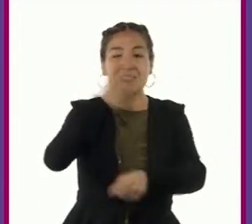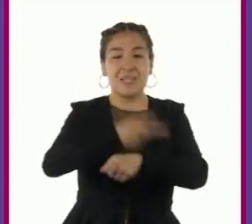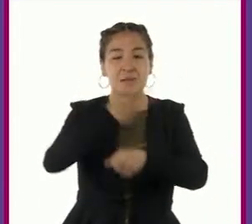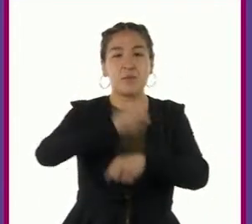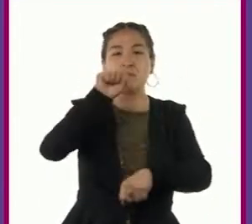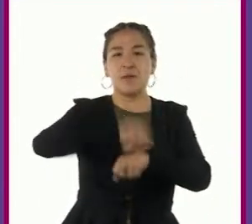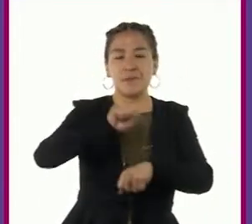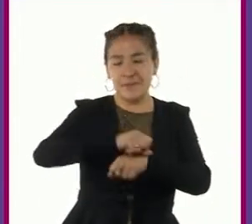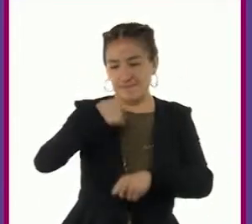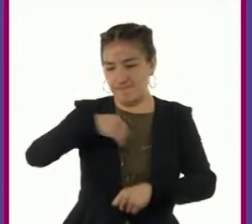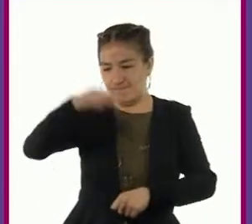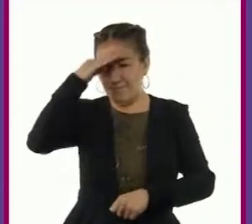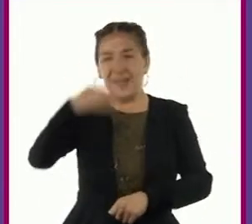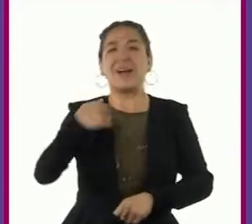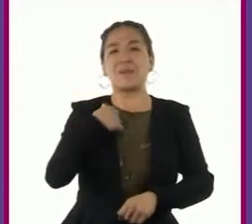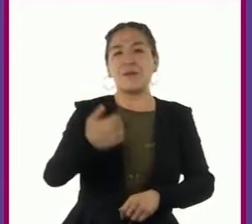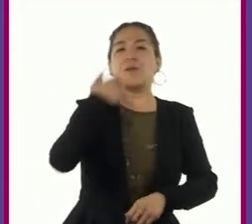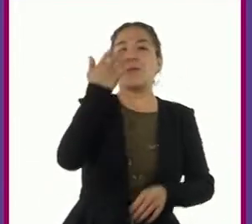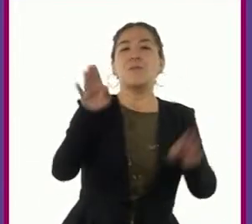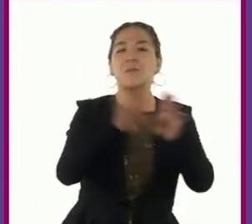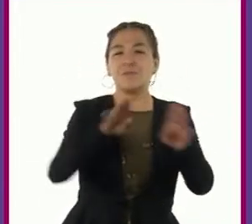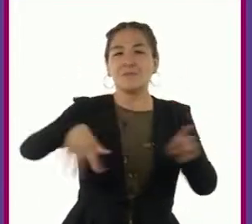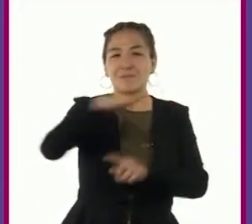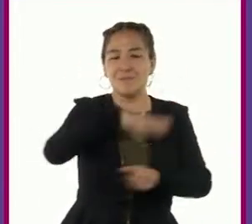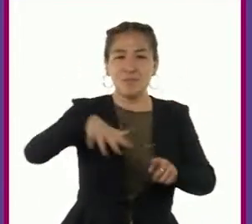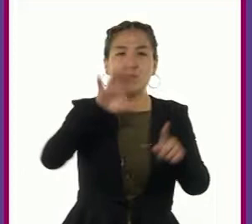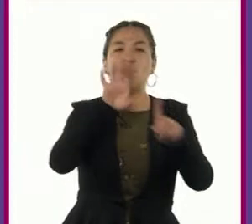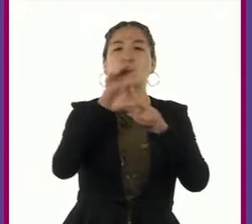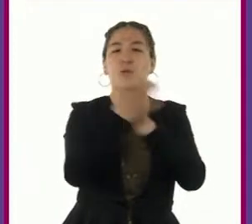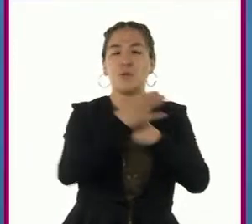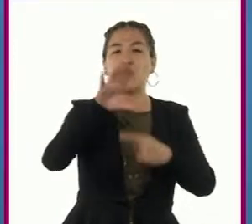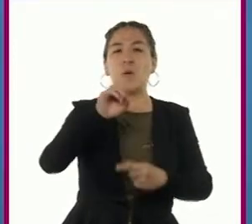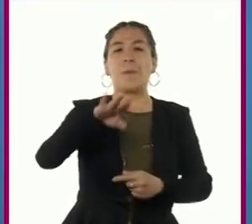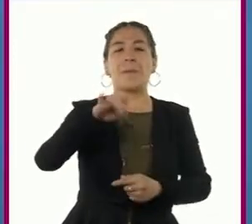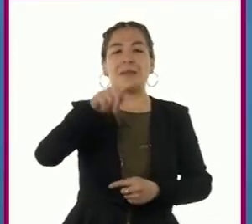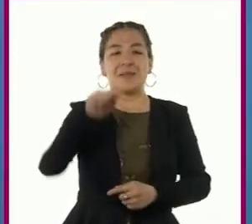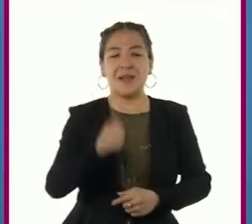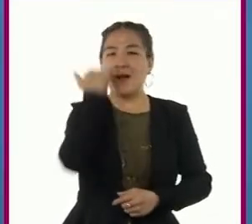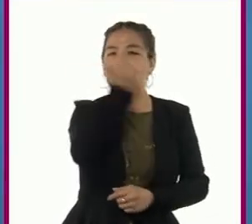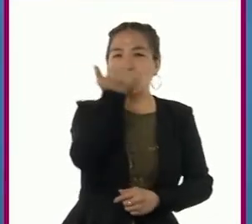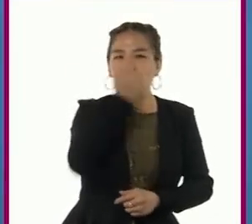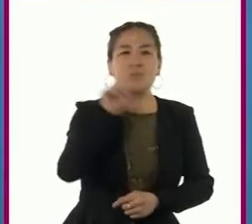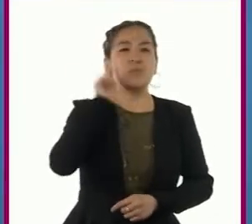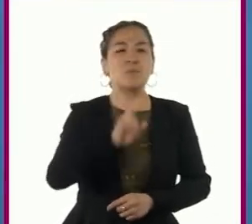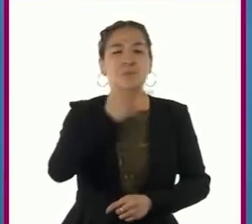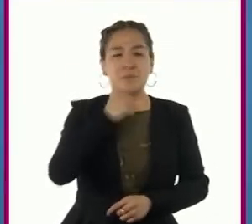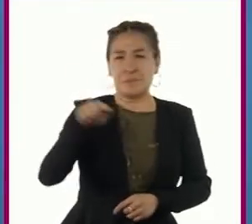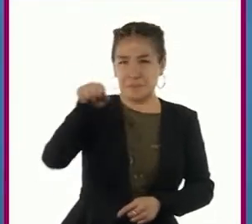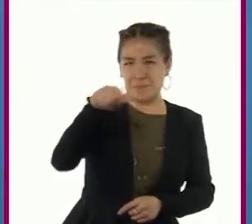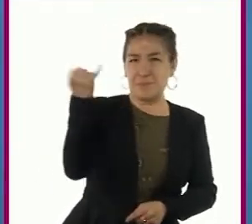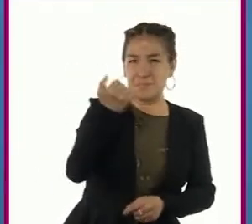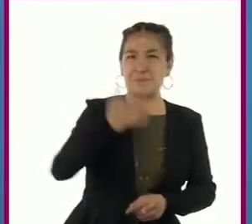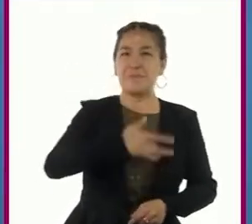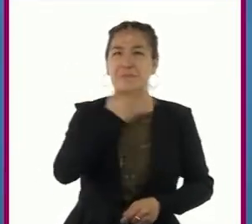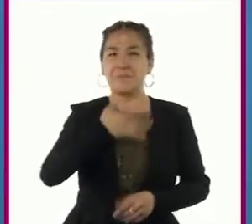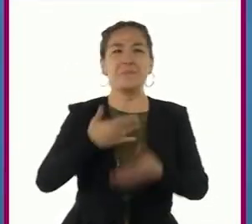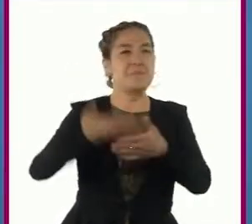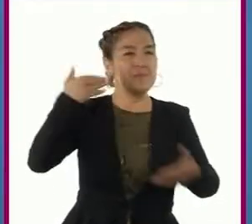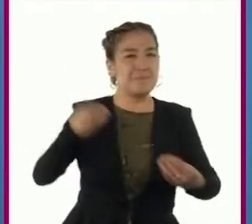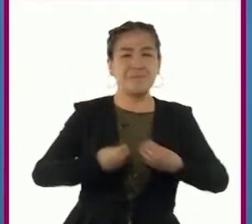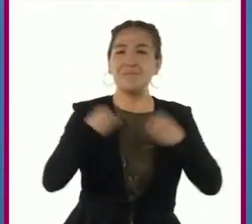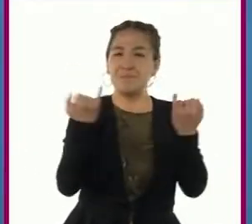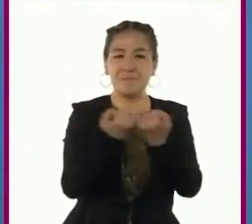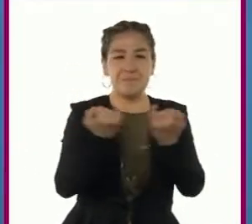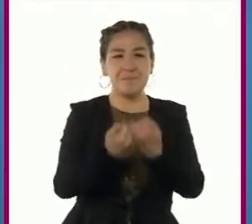decidí contender por el comité de alumnas y alumnos. ¿Han vivido ustedes algo semejante? ¿Saben